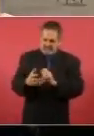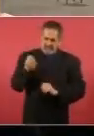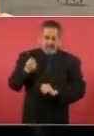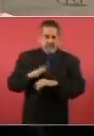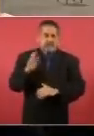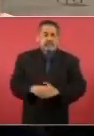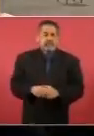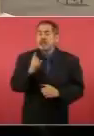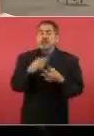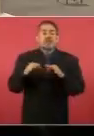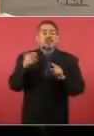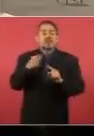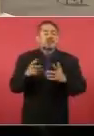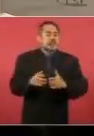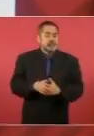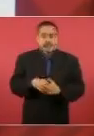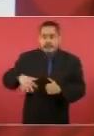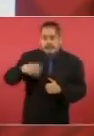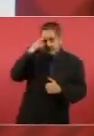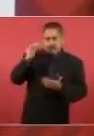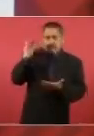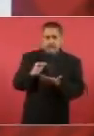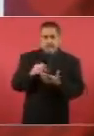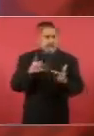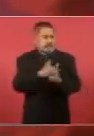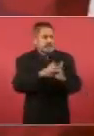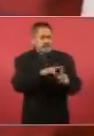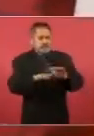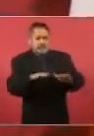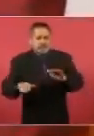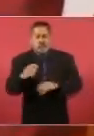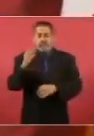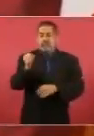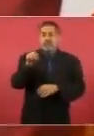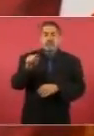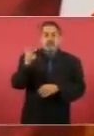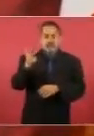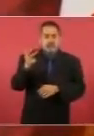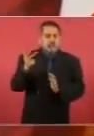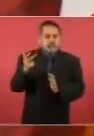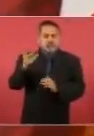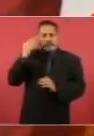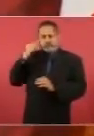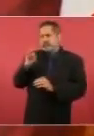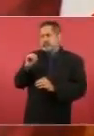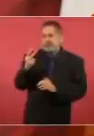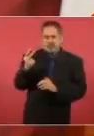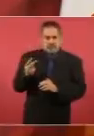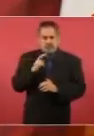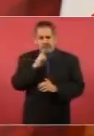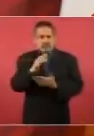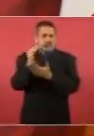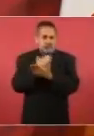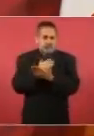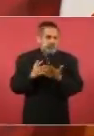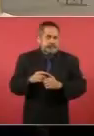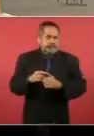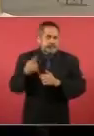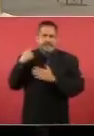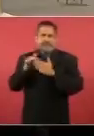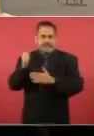el dato que más nos importan los mexicanos reducción en México de qué de los homicidios de los ya vamos a nueve punto ocho pero cuando decimos este reporte de